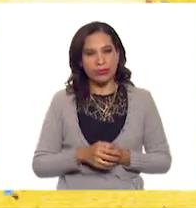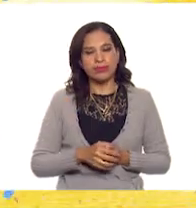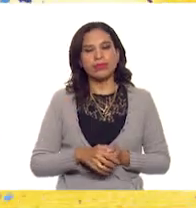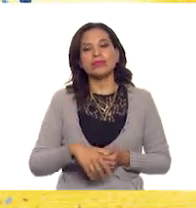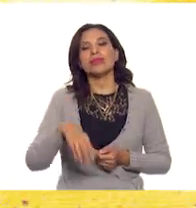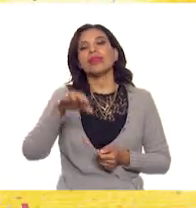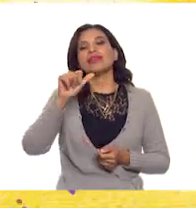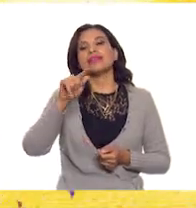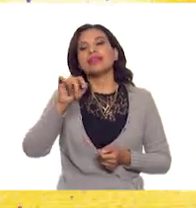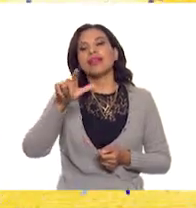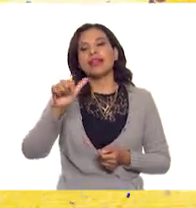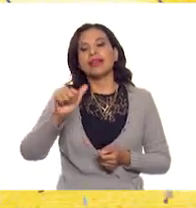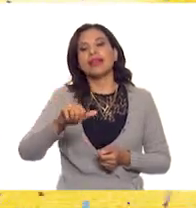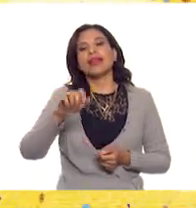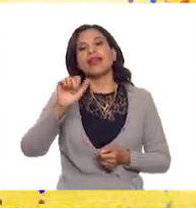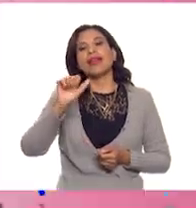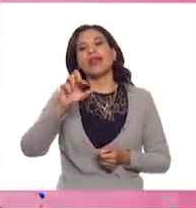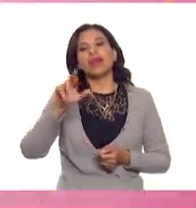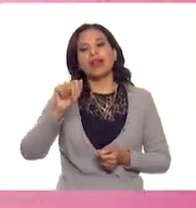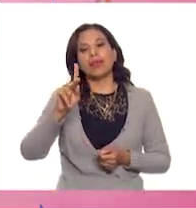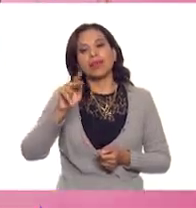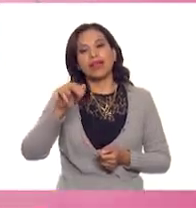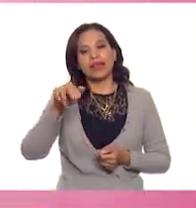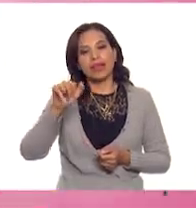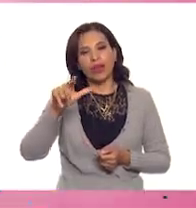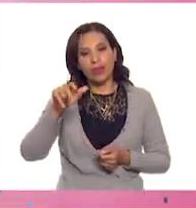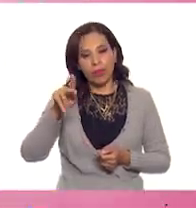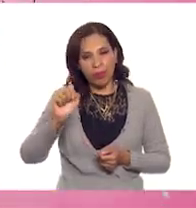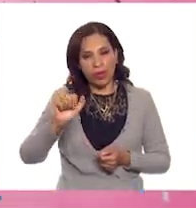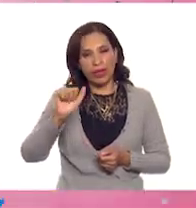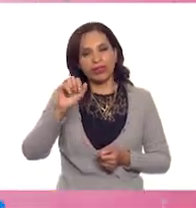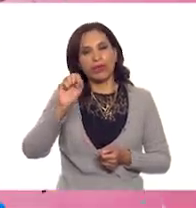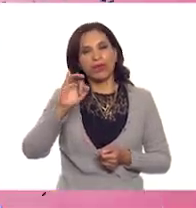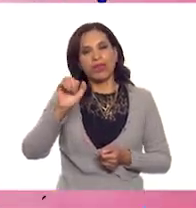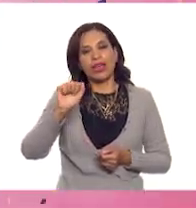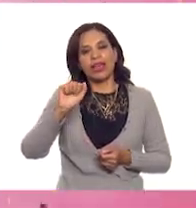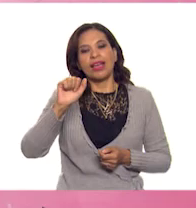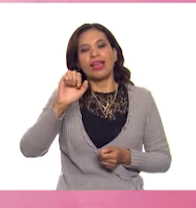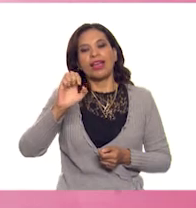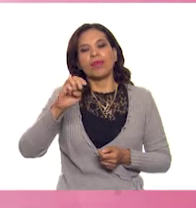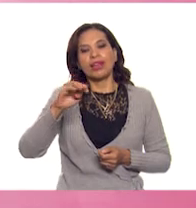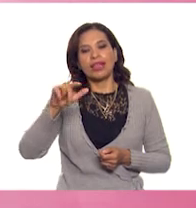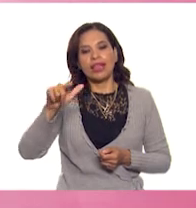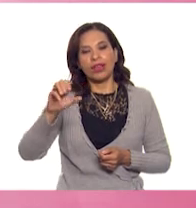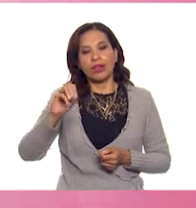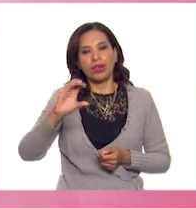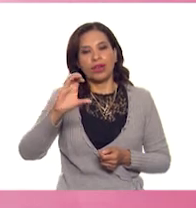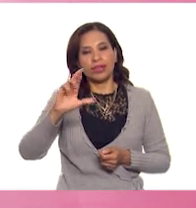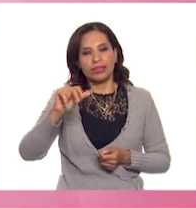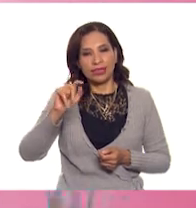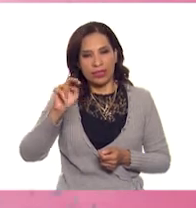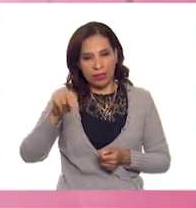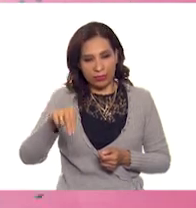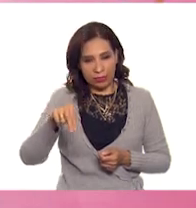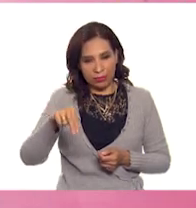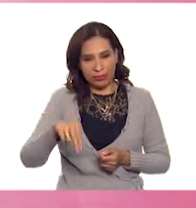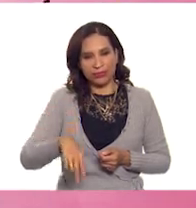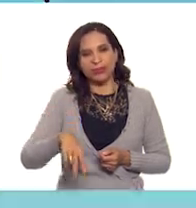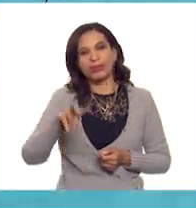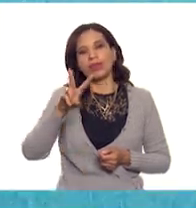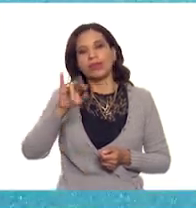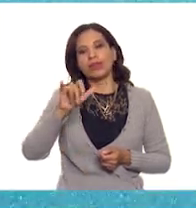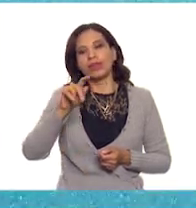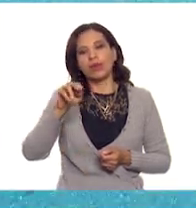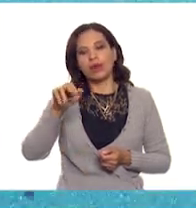Estela, Aurora, Eric, Penélope, Sofía, Alexa, Emiliano Correa, Cristian. A Victoria,